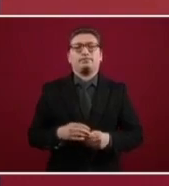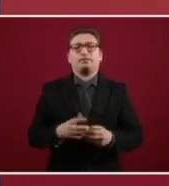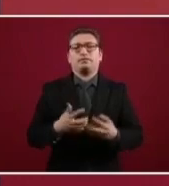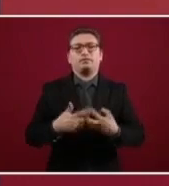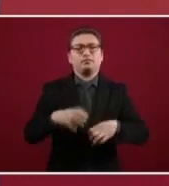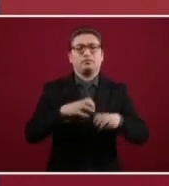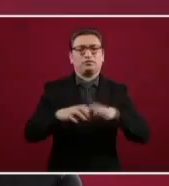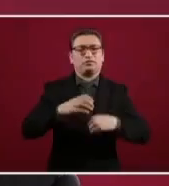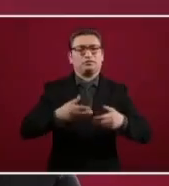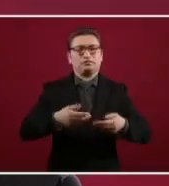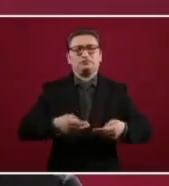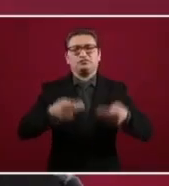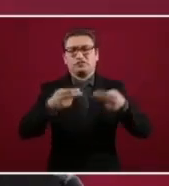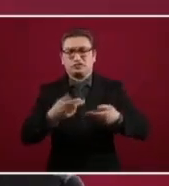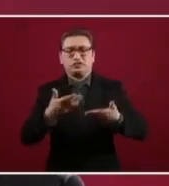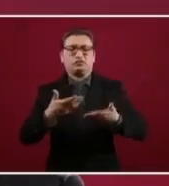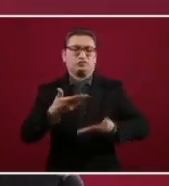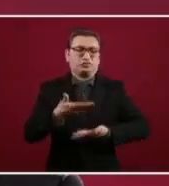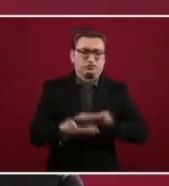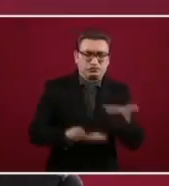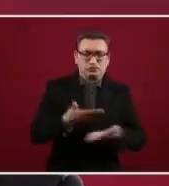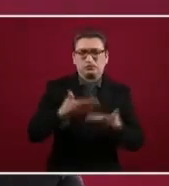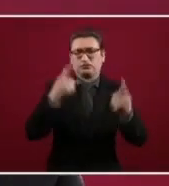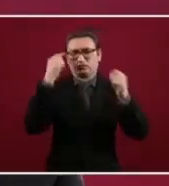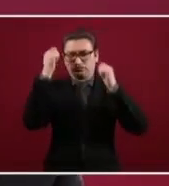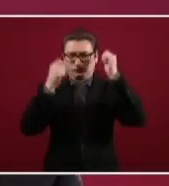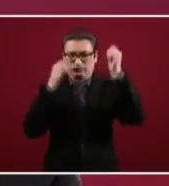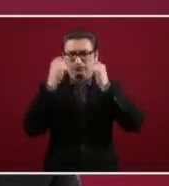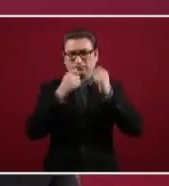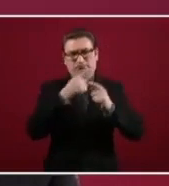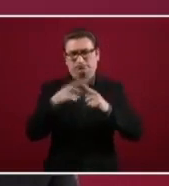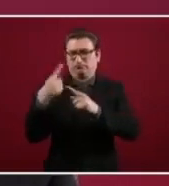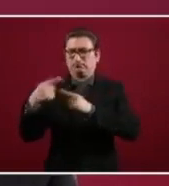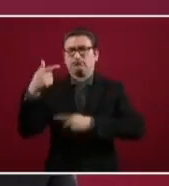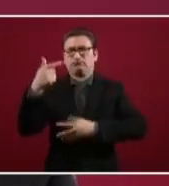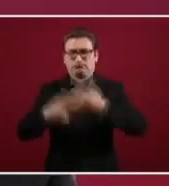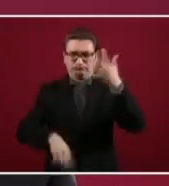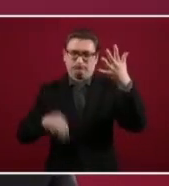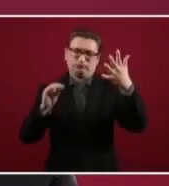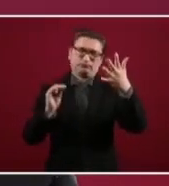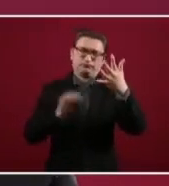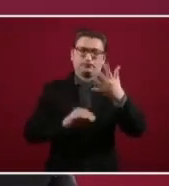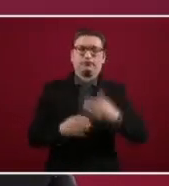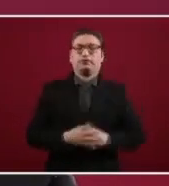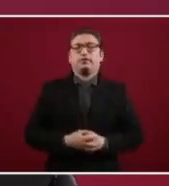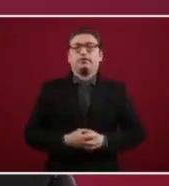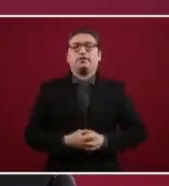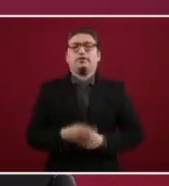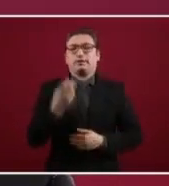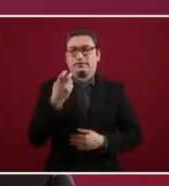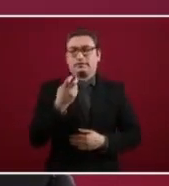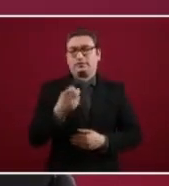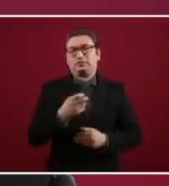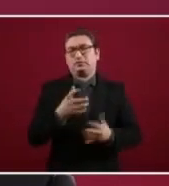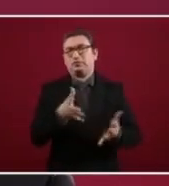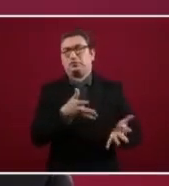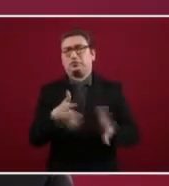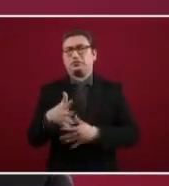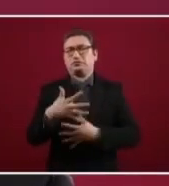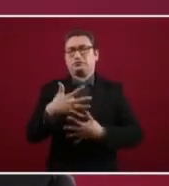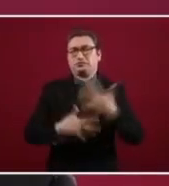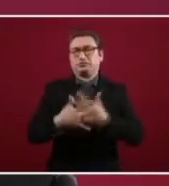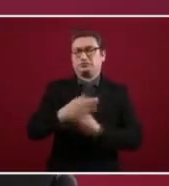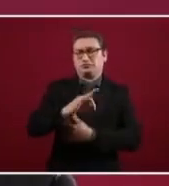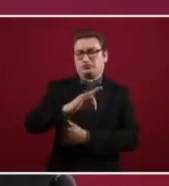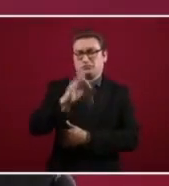de comercio servicios y turismo esta cifra representa alrededor del 15 por